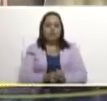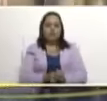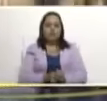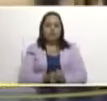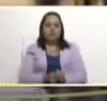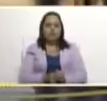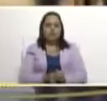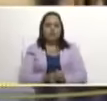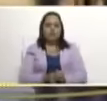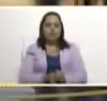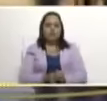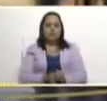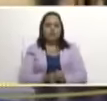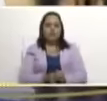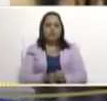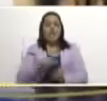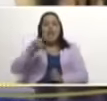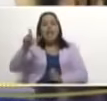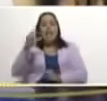Nos dividimos.